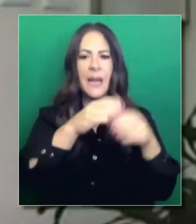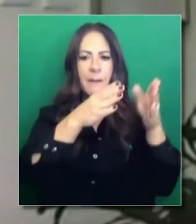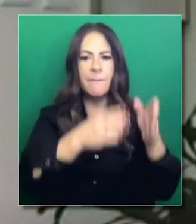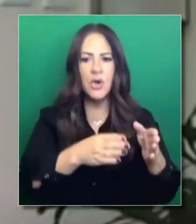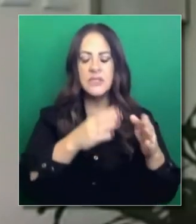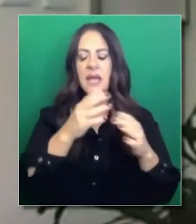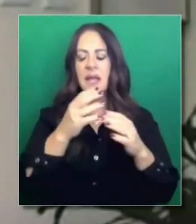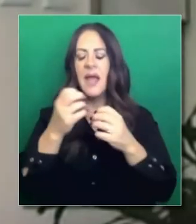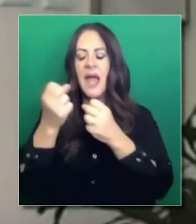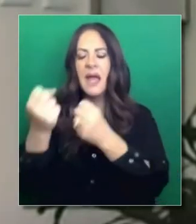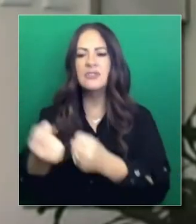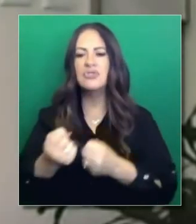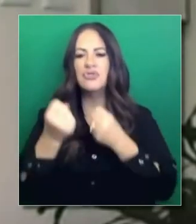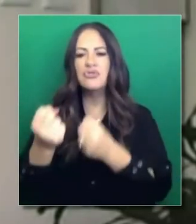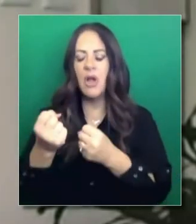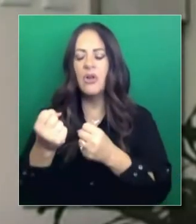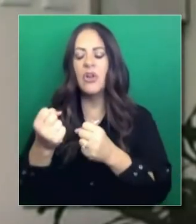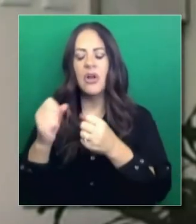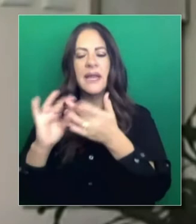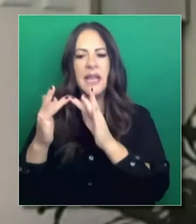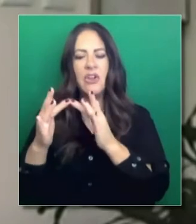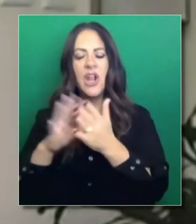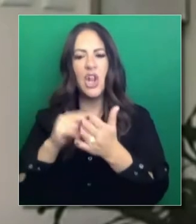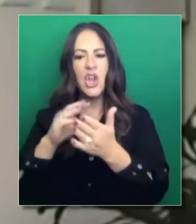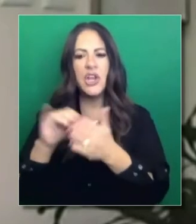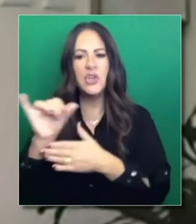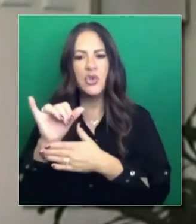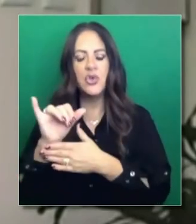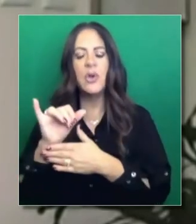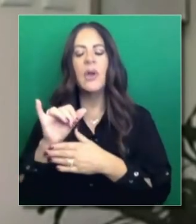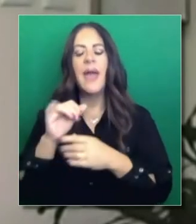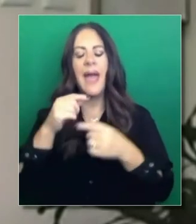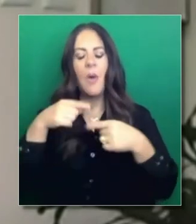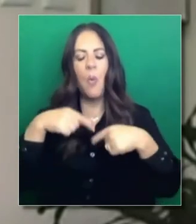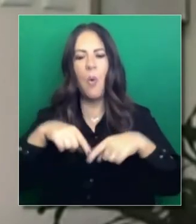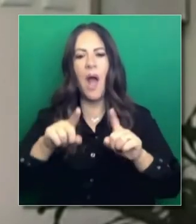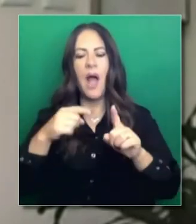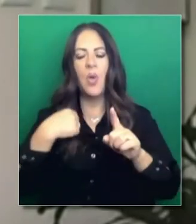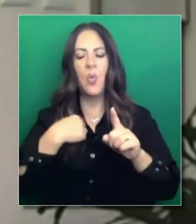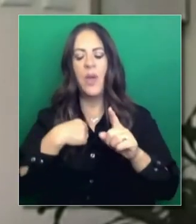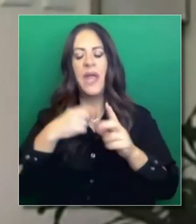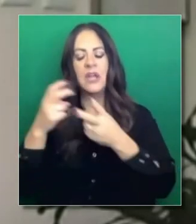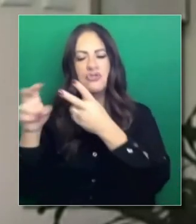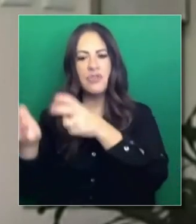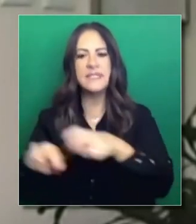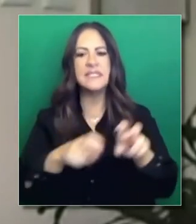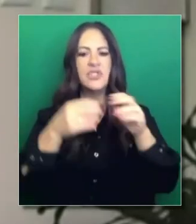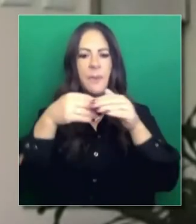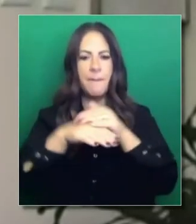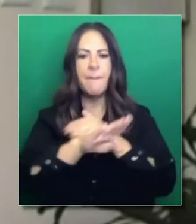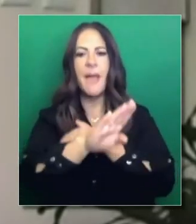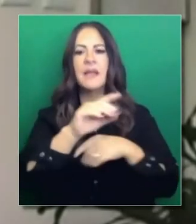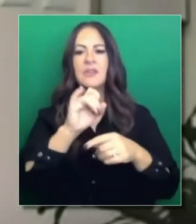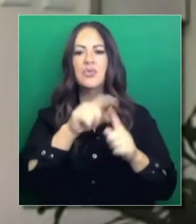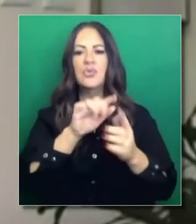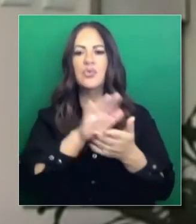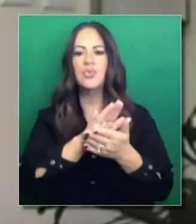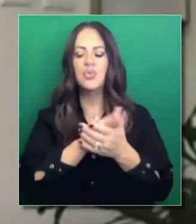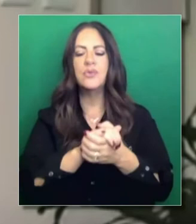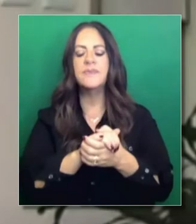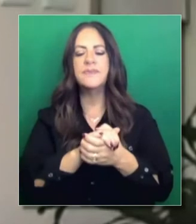fortaleciendo el aprendizaje a distancia o bien predisponiendo las cosas para que todo esté listo en el